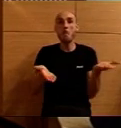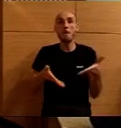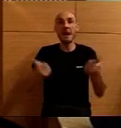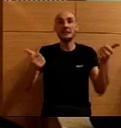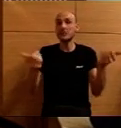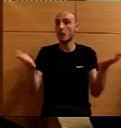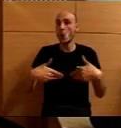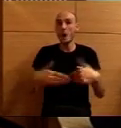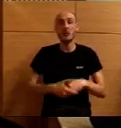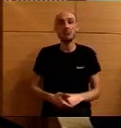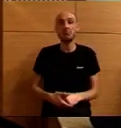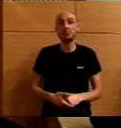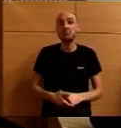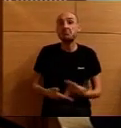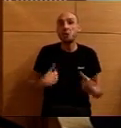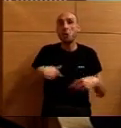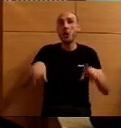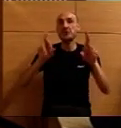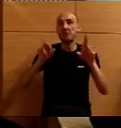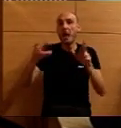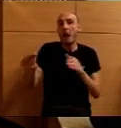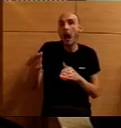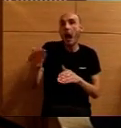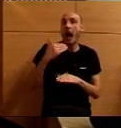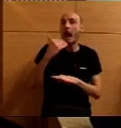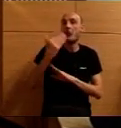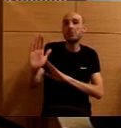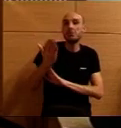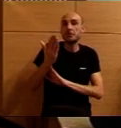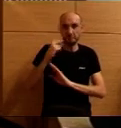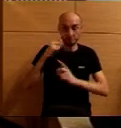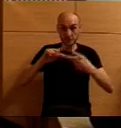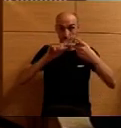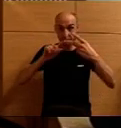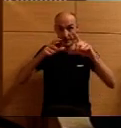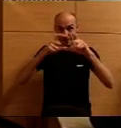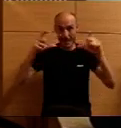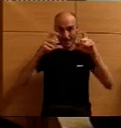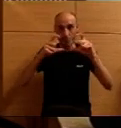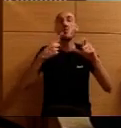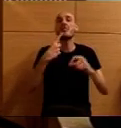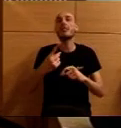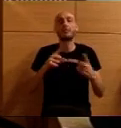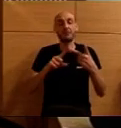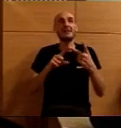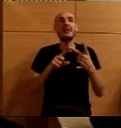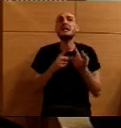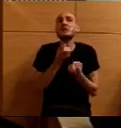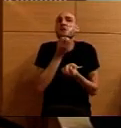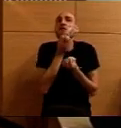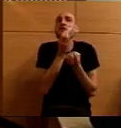Yo, que esperaba más de ustedes, en el segundo párrafo dicen literalmente: las